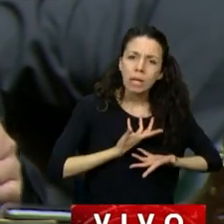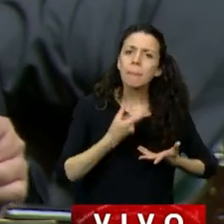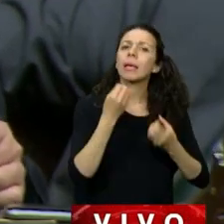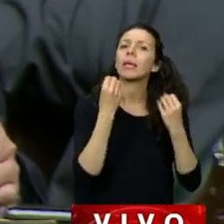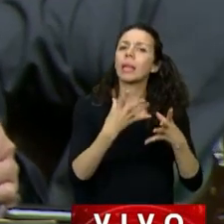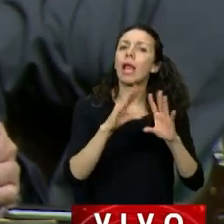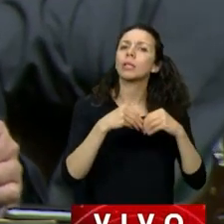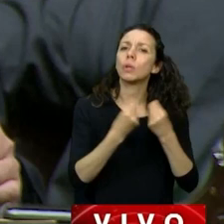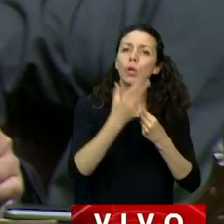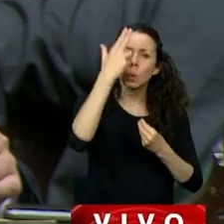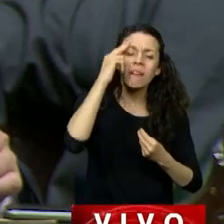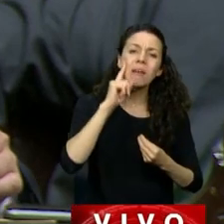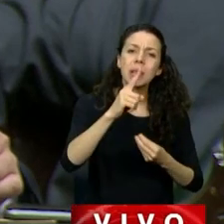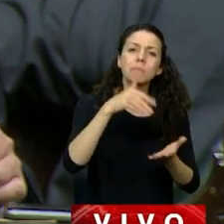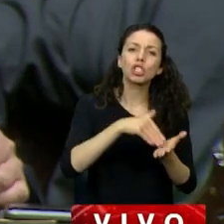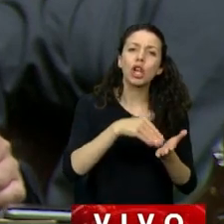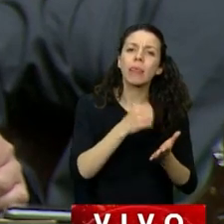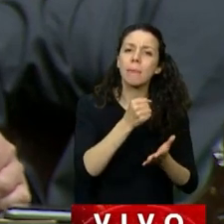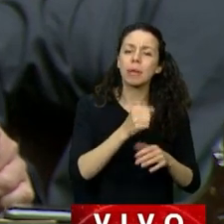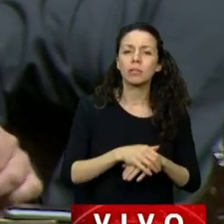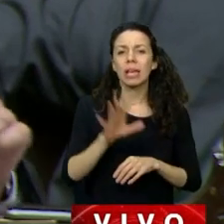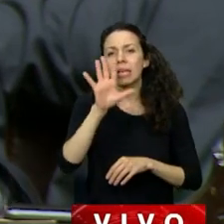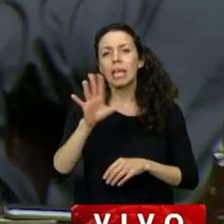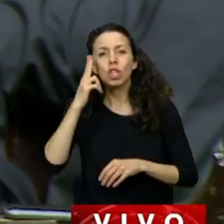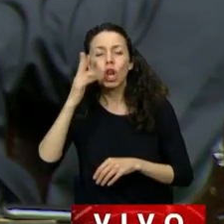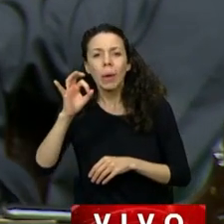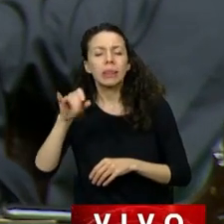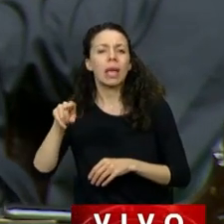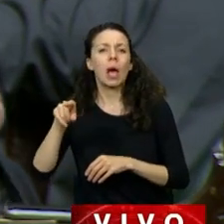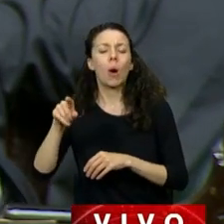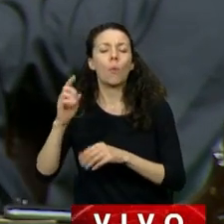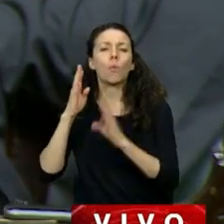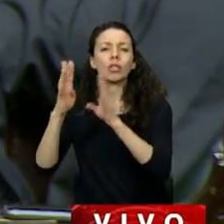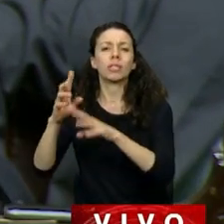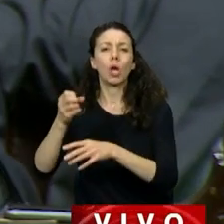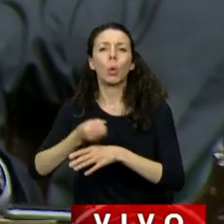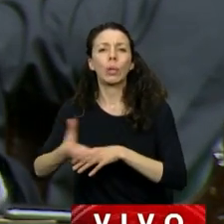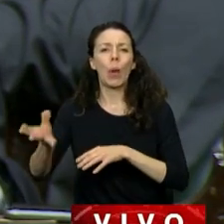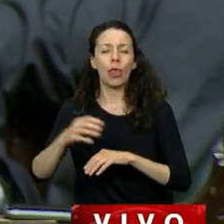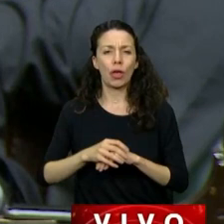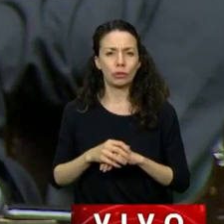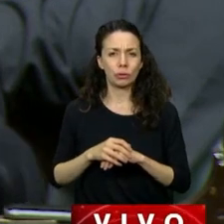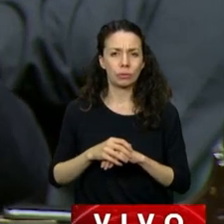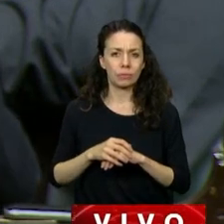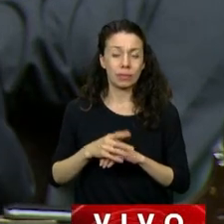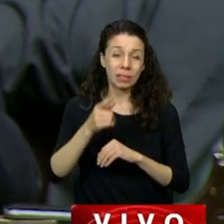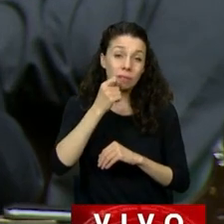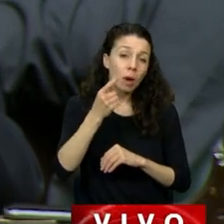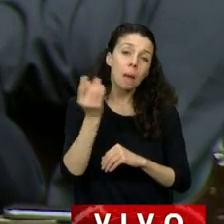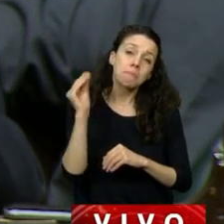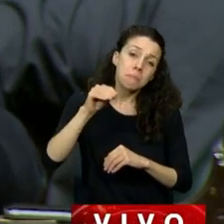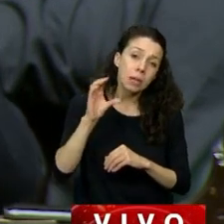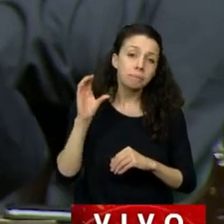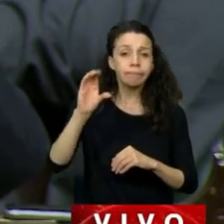bosque nativo. 9.000 millones de pesos y 590 para bosque cultivado. Con esos 9.000 sí hubiéramos podido alcanzar.